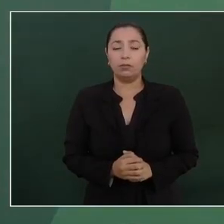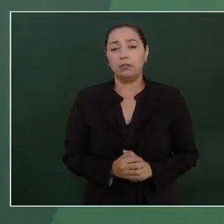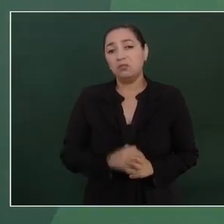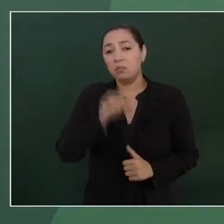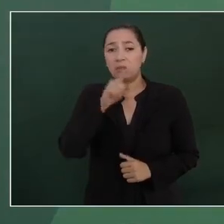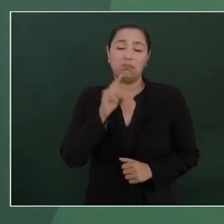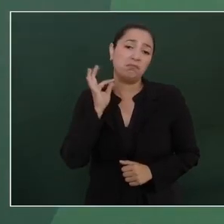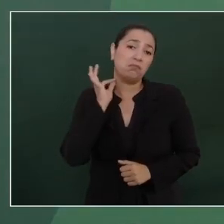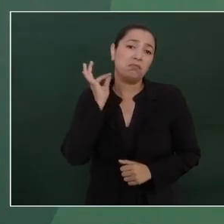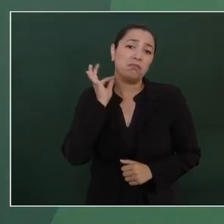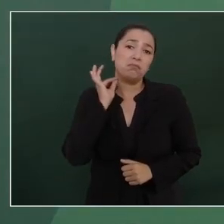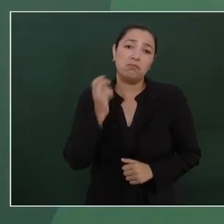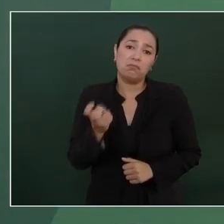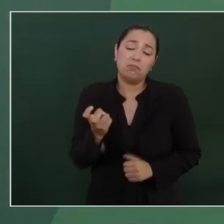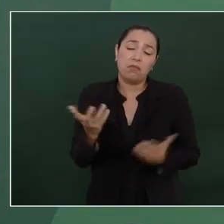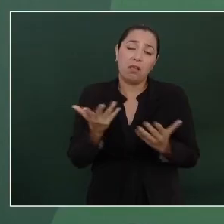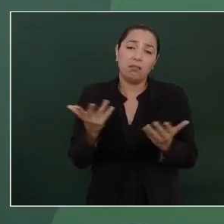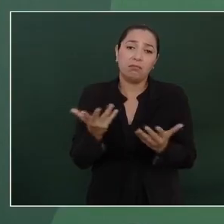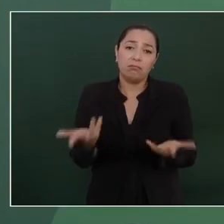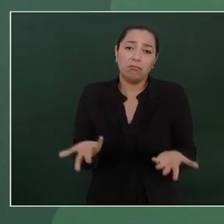las fiscalías.